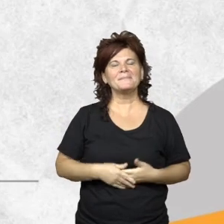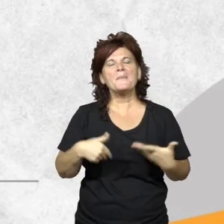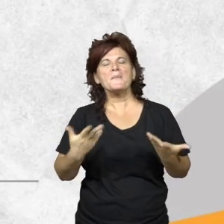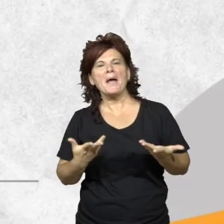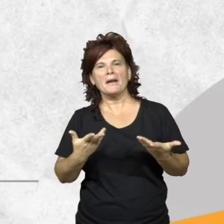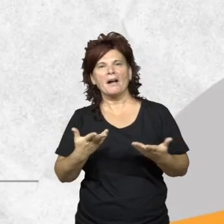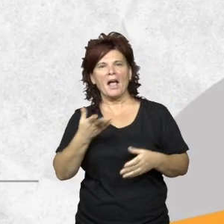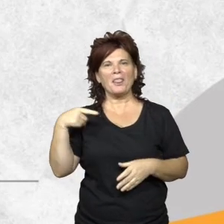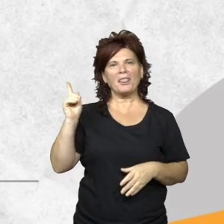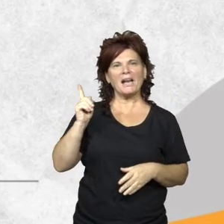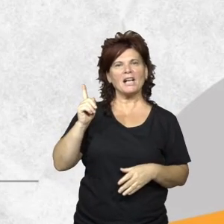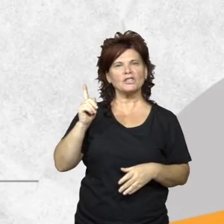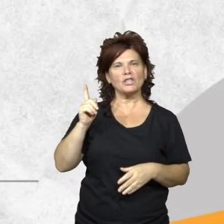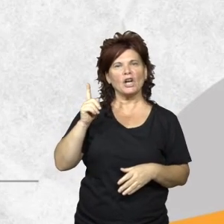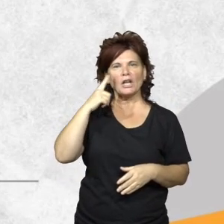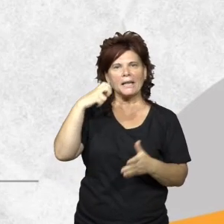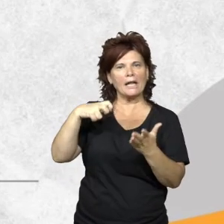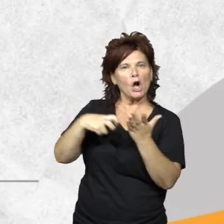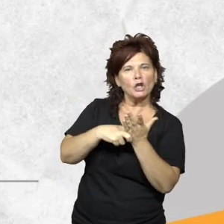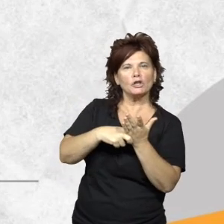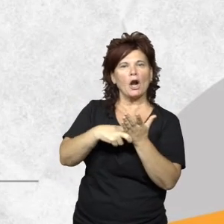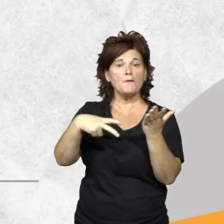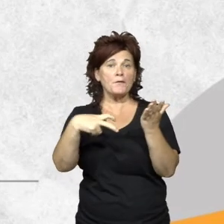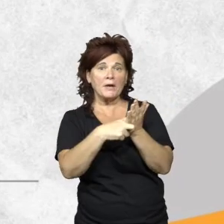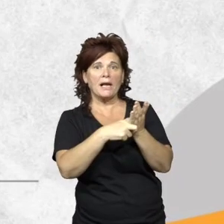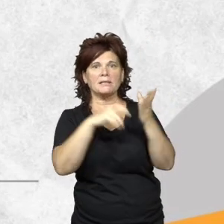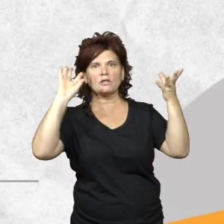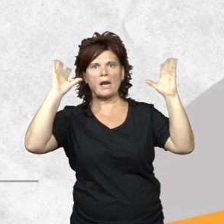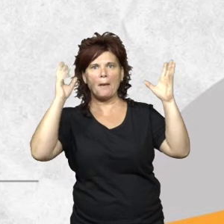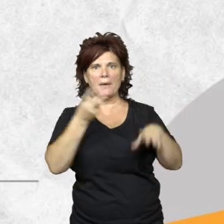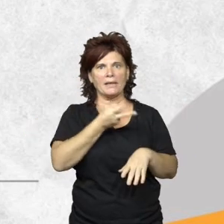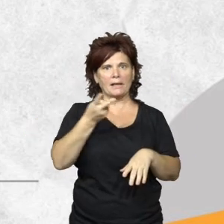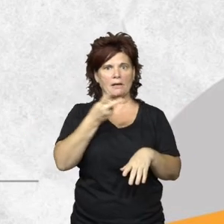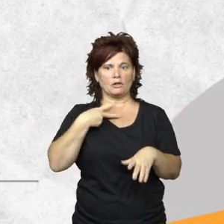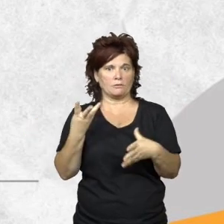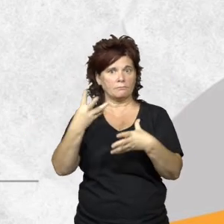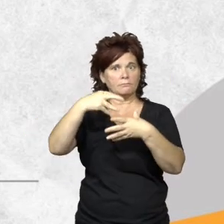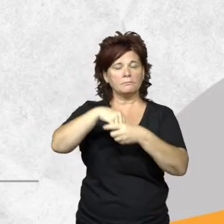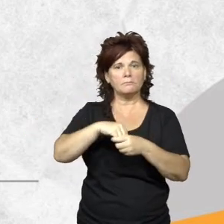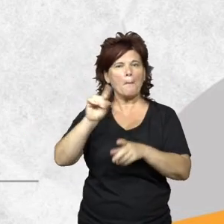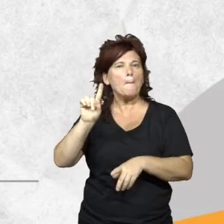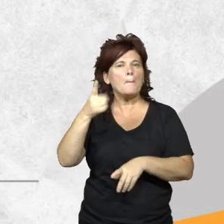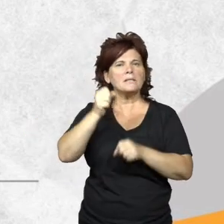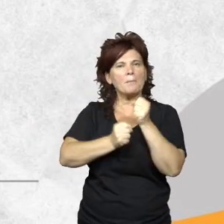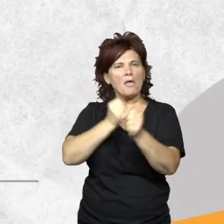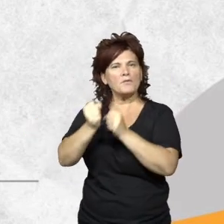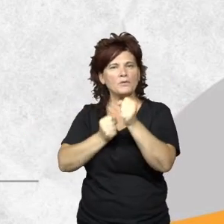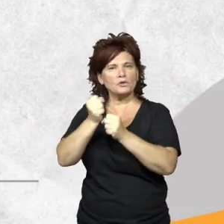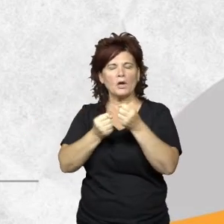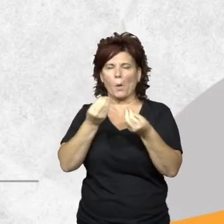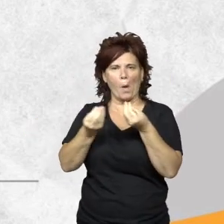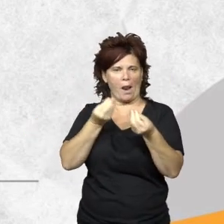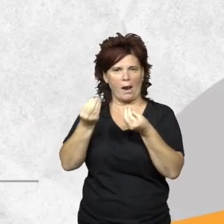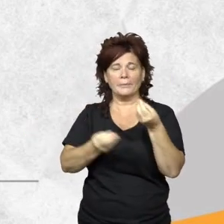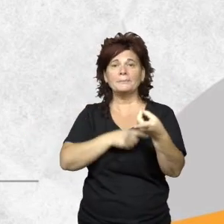Bueno, la Dirección de Control y Fiscalización Ambiental, a la cual pertenezco, las principales funciones entonces